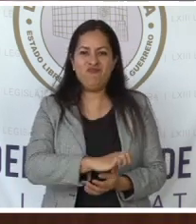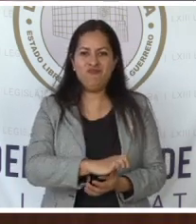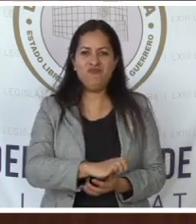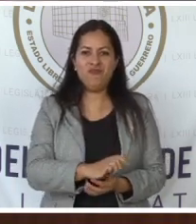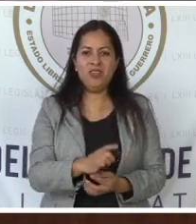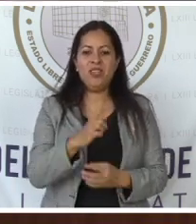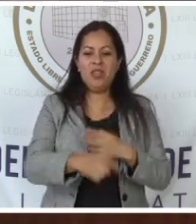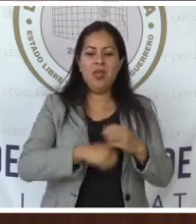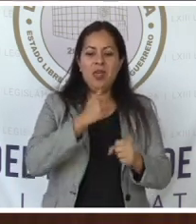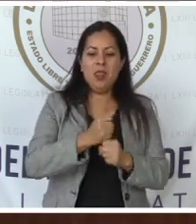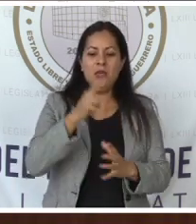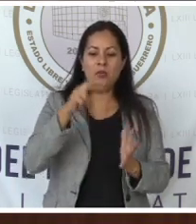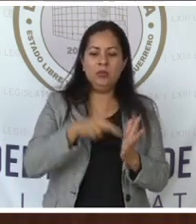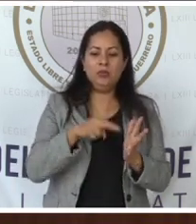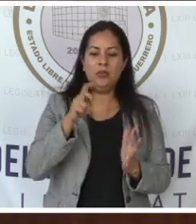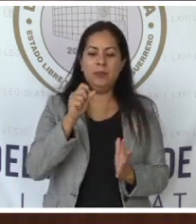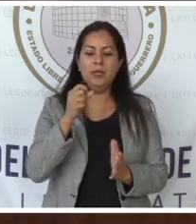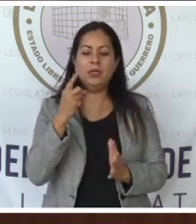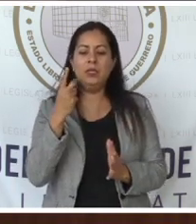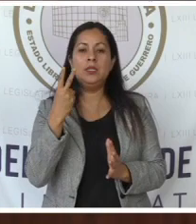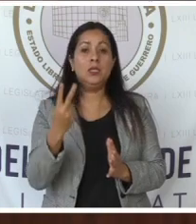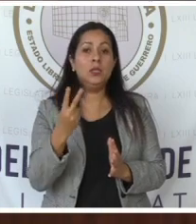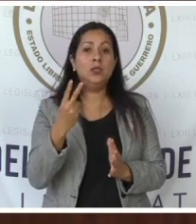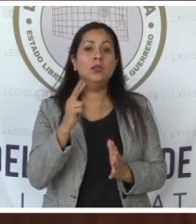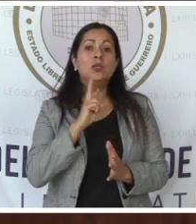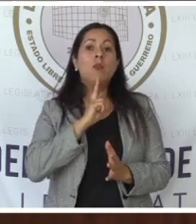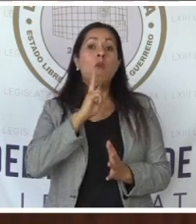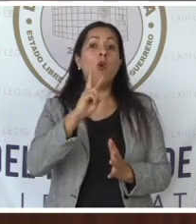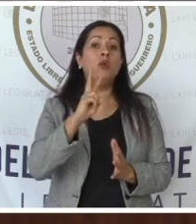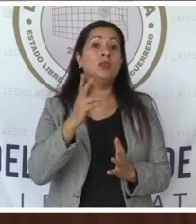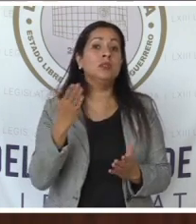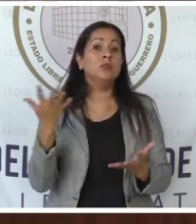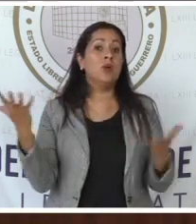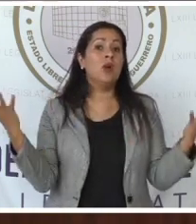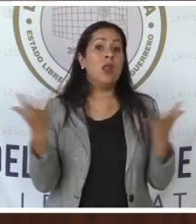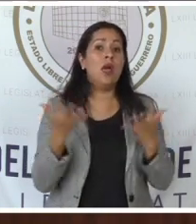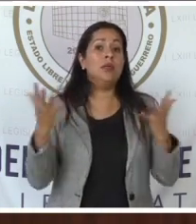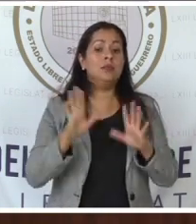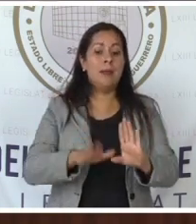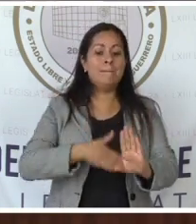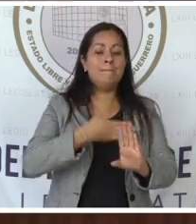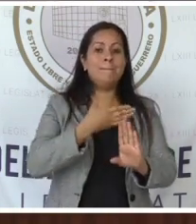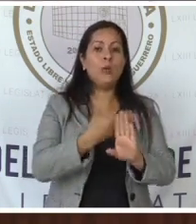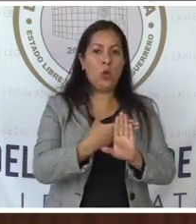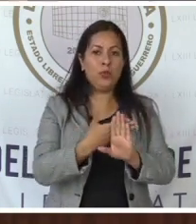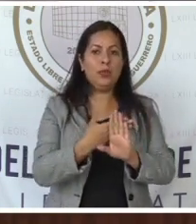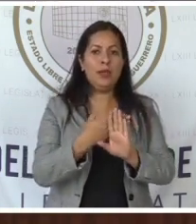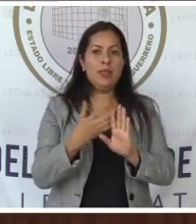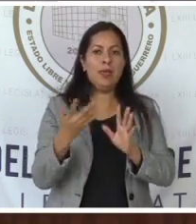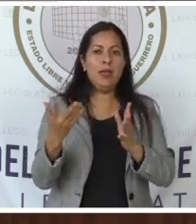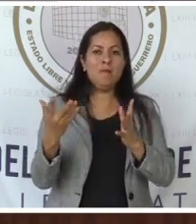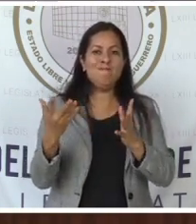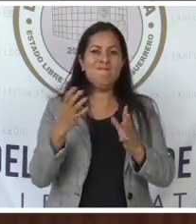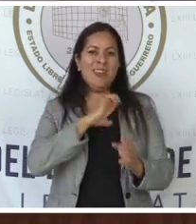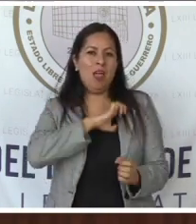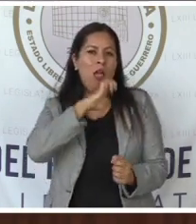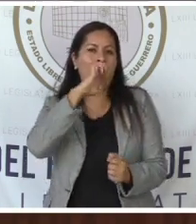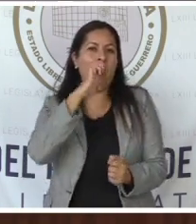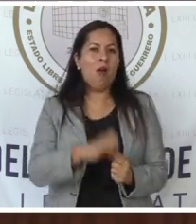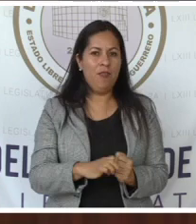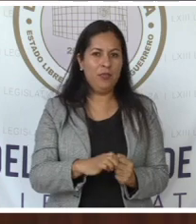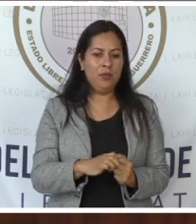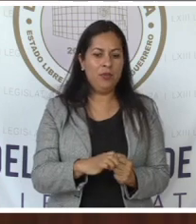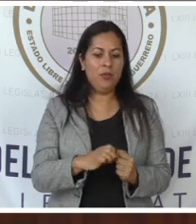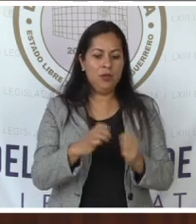en el año 2022, Voces por la Acción contra el Racismo. Un tema que resalta